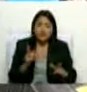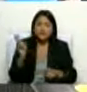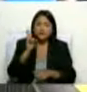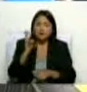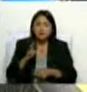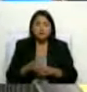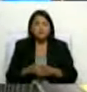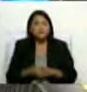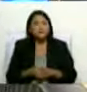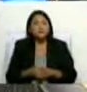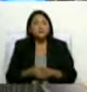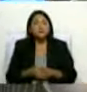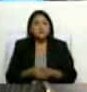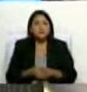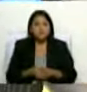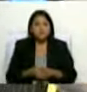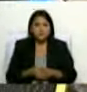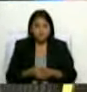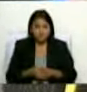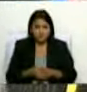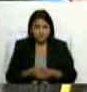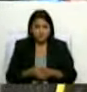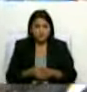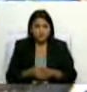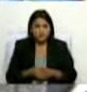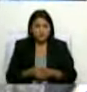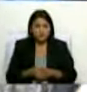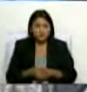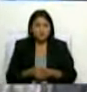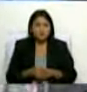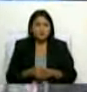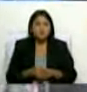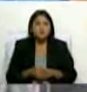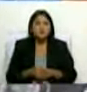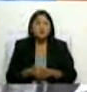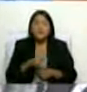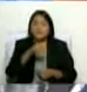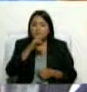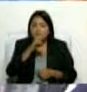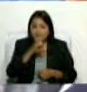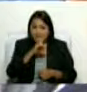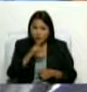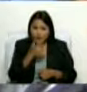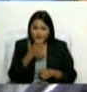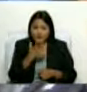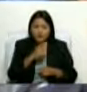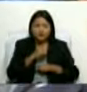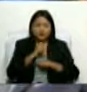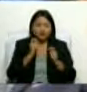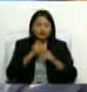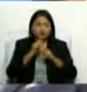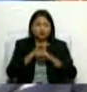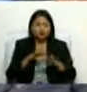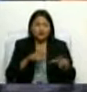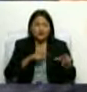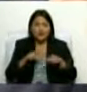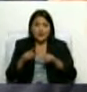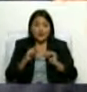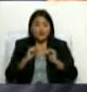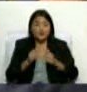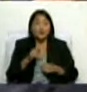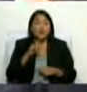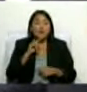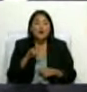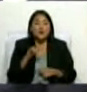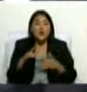equipo, con 5 preguntas que ya están bien difundidas, y eso es parte de la actividad que comenzamos desde el día lunes, que